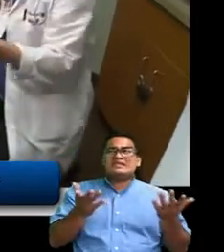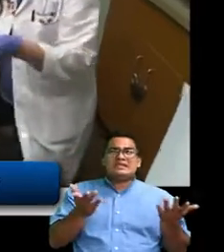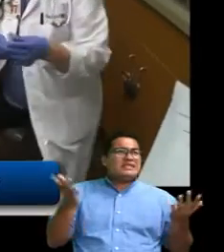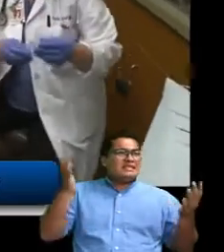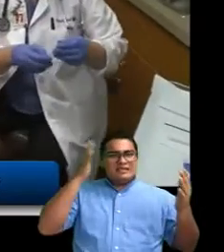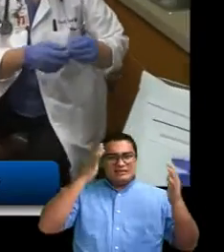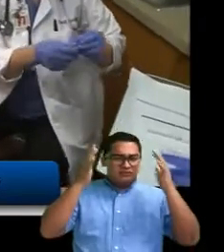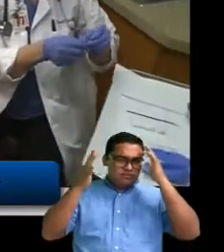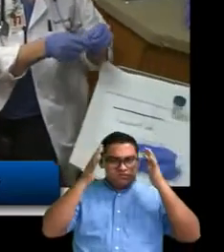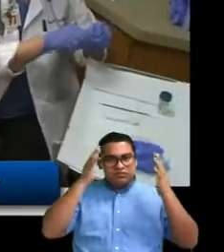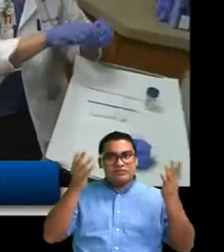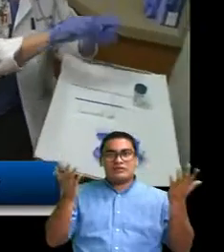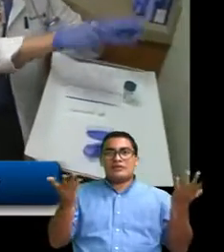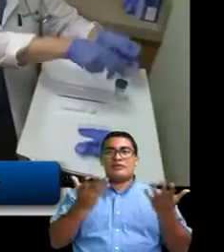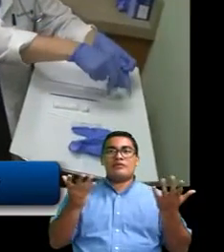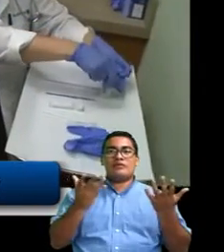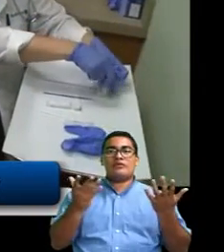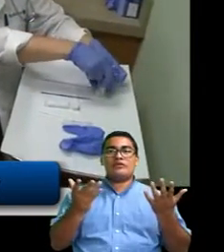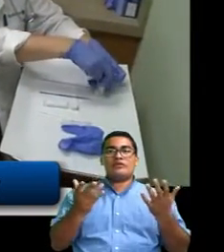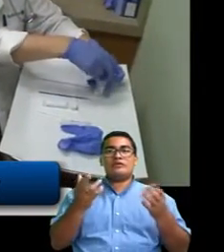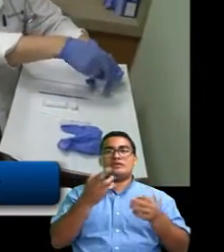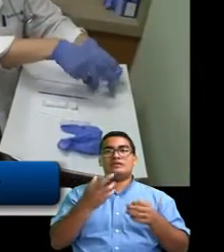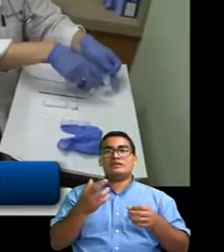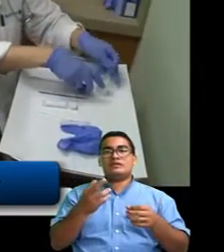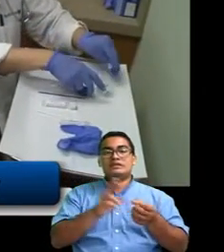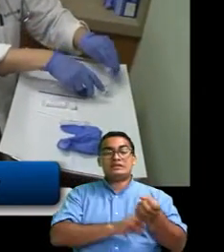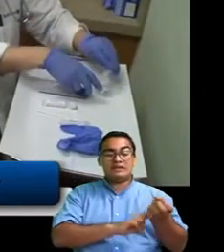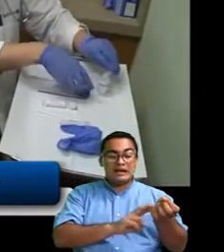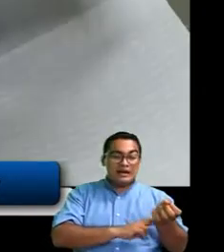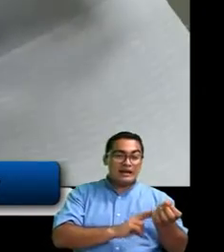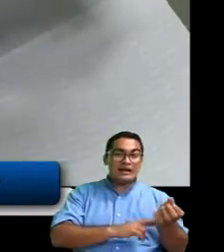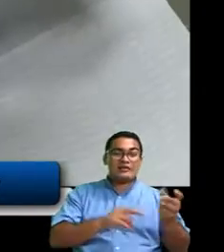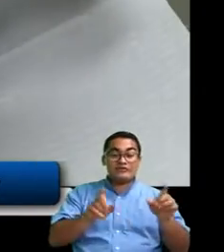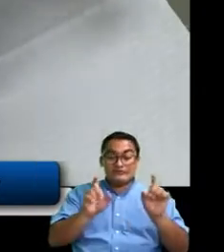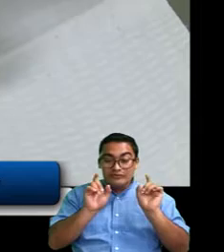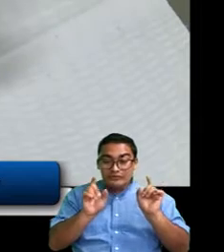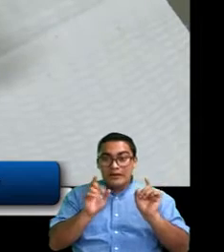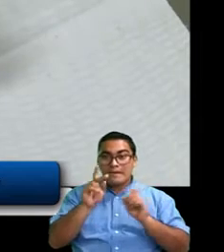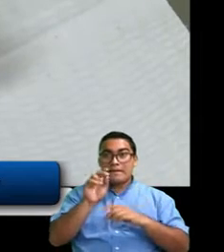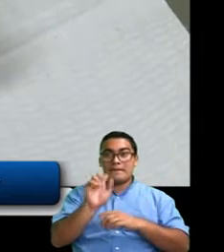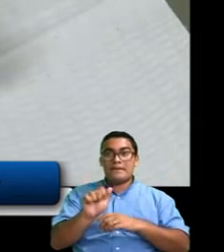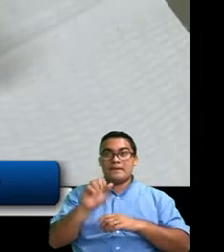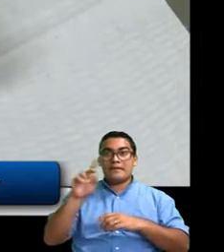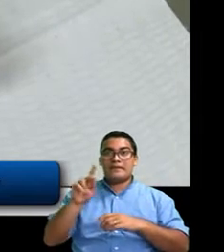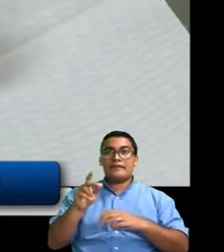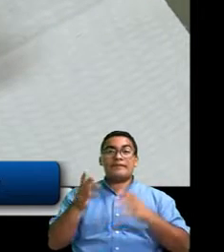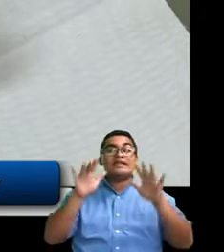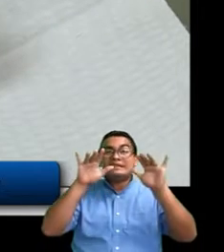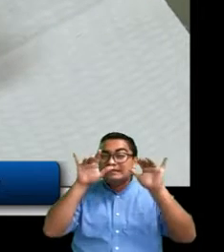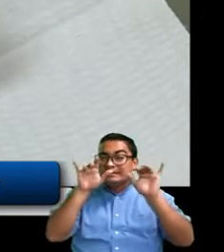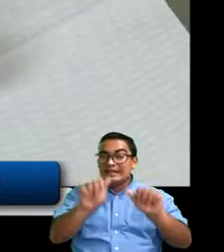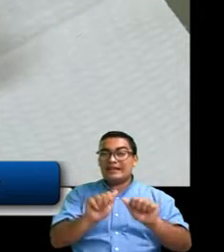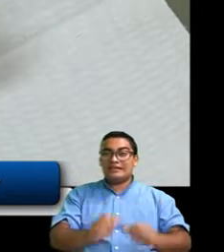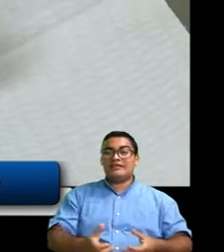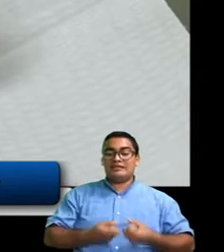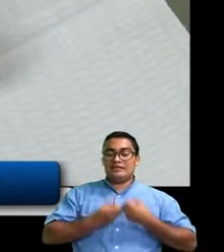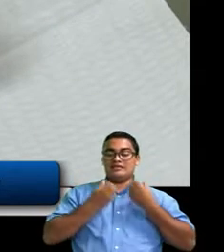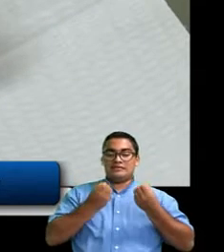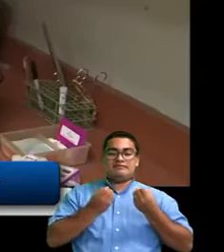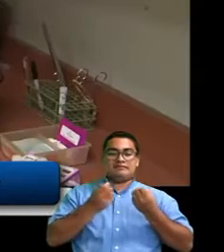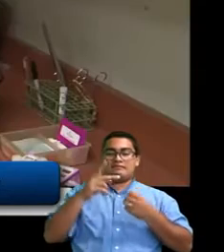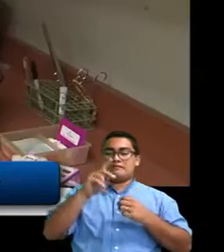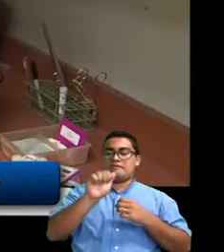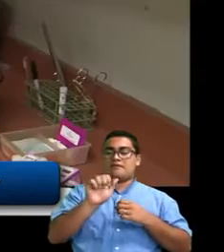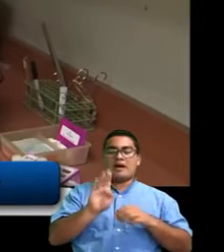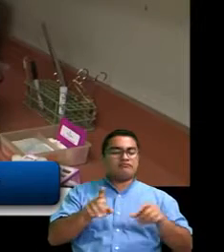llegan hipertensas, diabéticas, alteradas, por un Papá Nicolau que le salió alterado diciendo que ya tienen cáncer. El PAP no es diagnóstico,